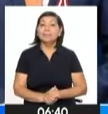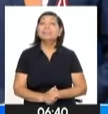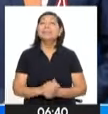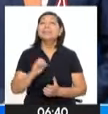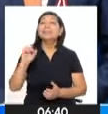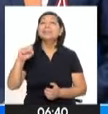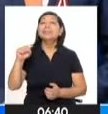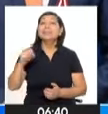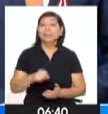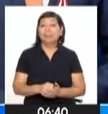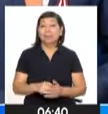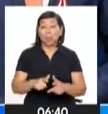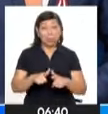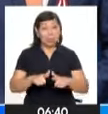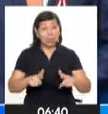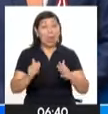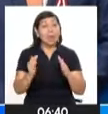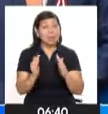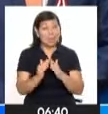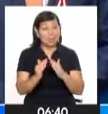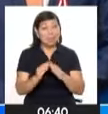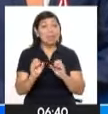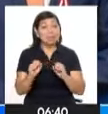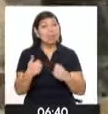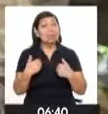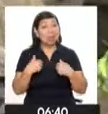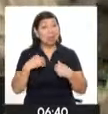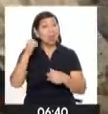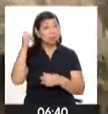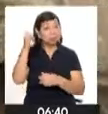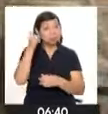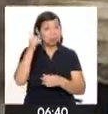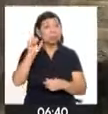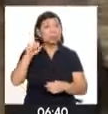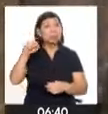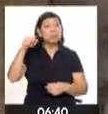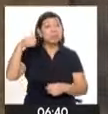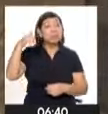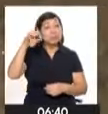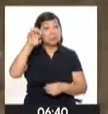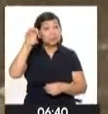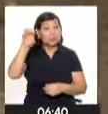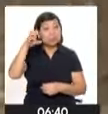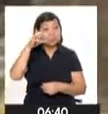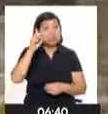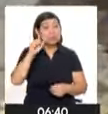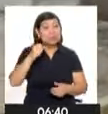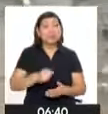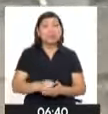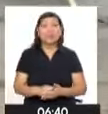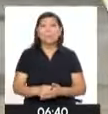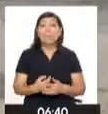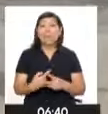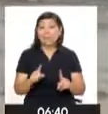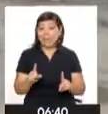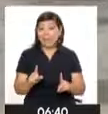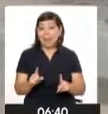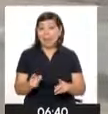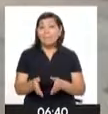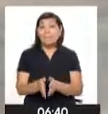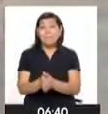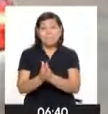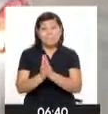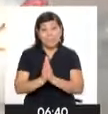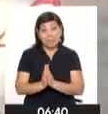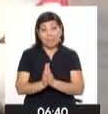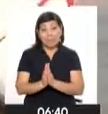Sí, efectivamente en la zona algunas viviendas tienen cámaras de seguridad, María Fernanda. Sabemos que la Policía Nacional ya ha